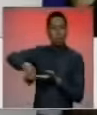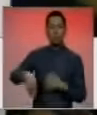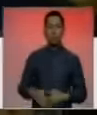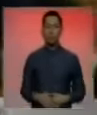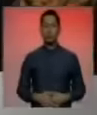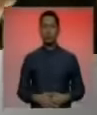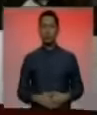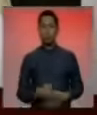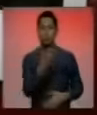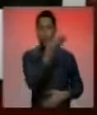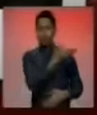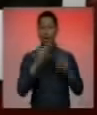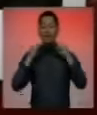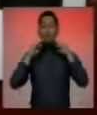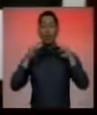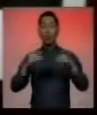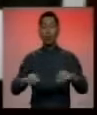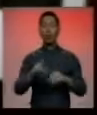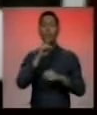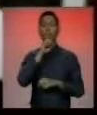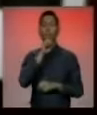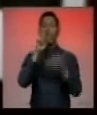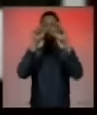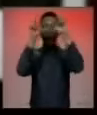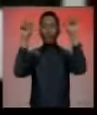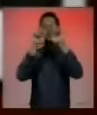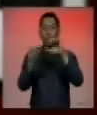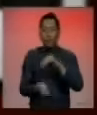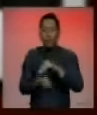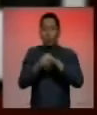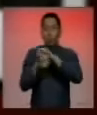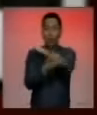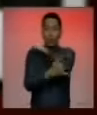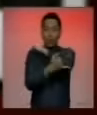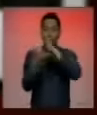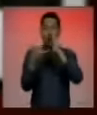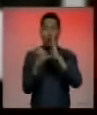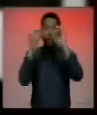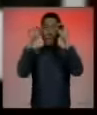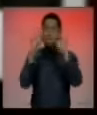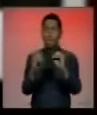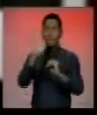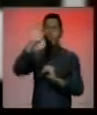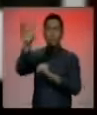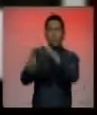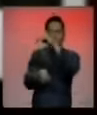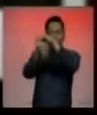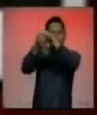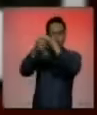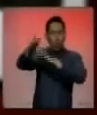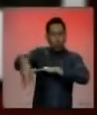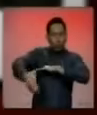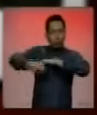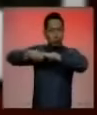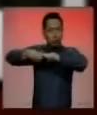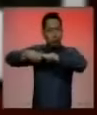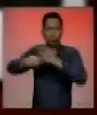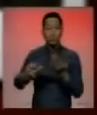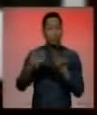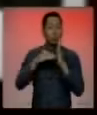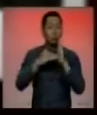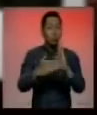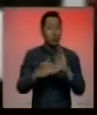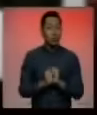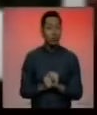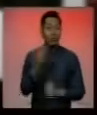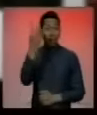esta metodología de fideicomisos y empresas en paraísos fiscales que van y vienen está demostrando es que salen del país